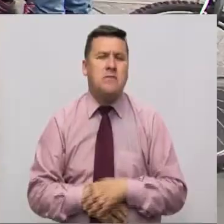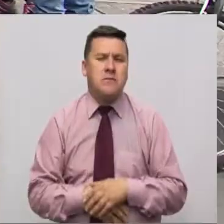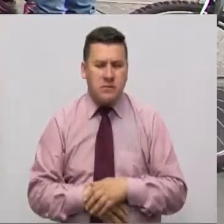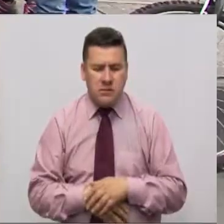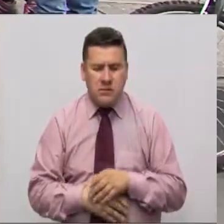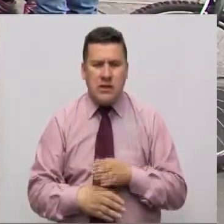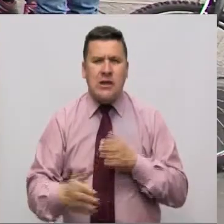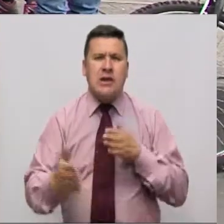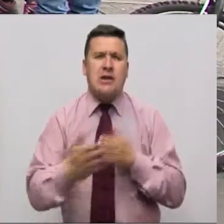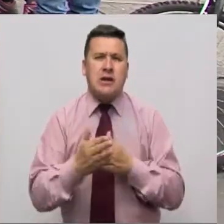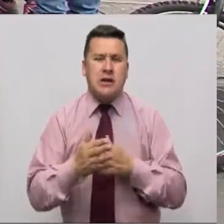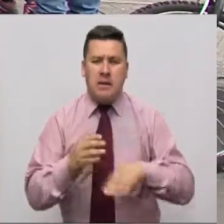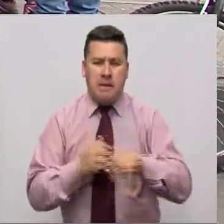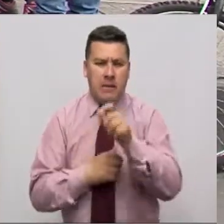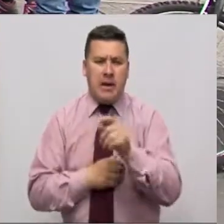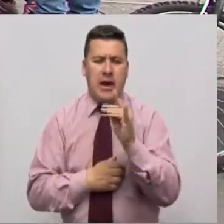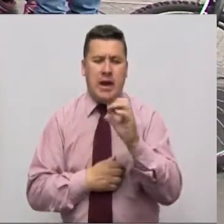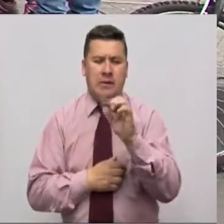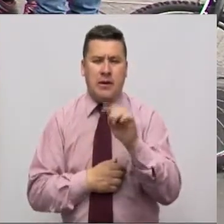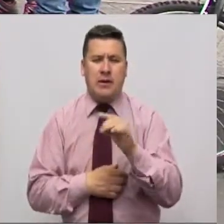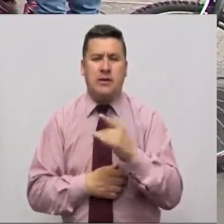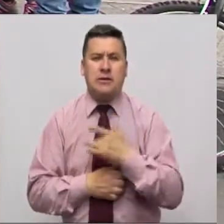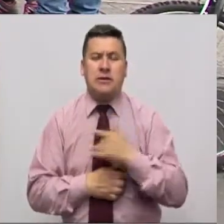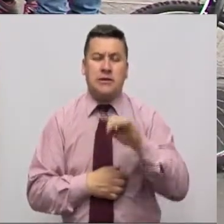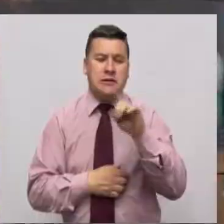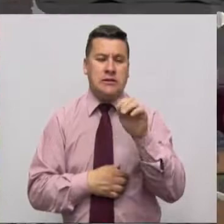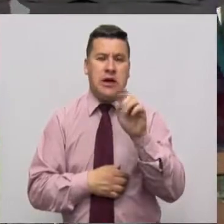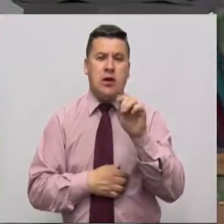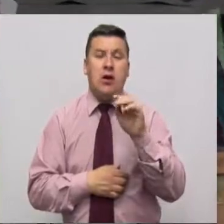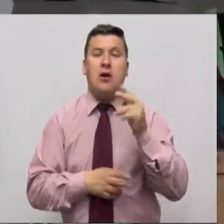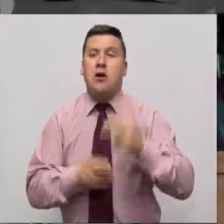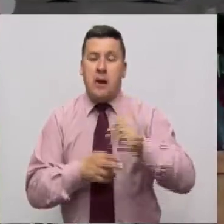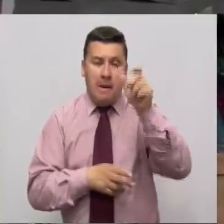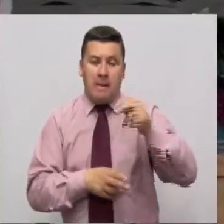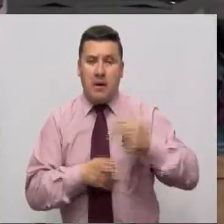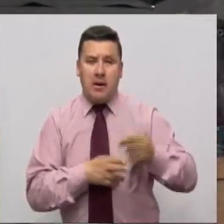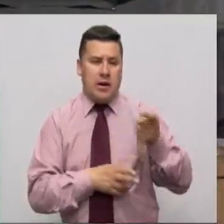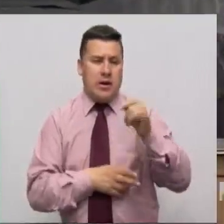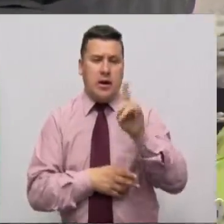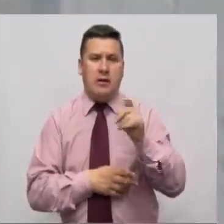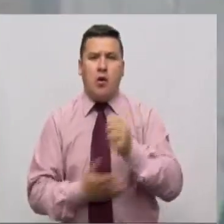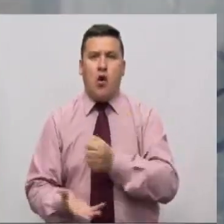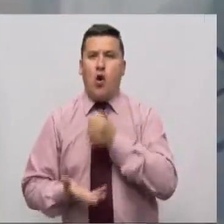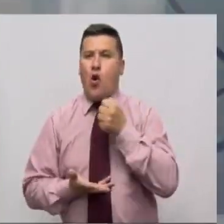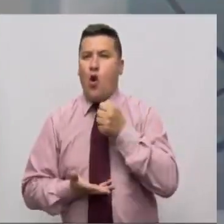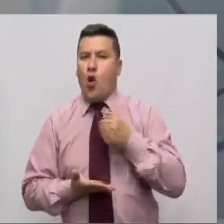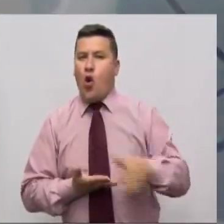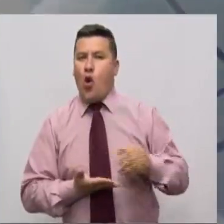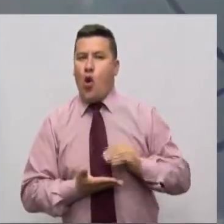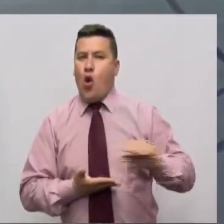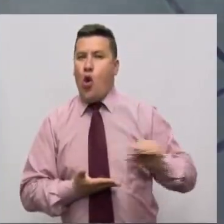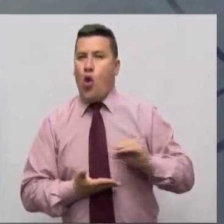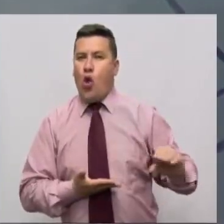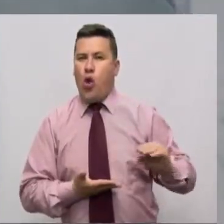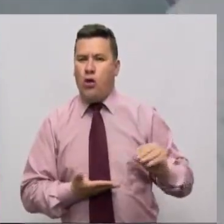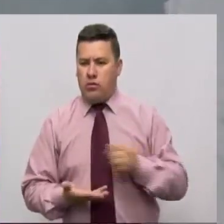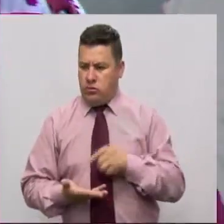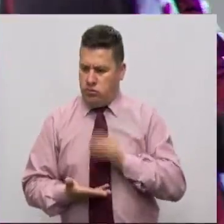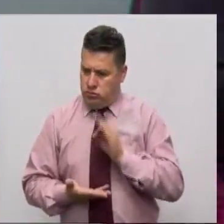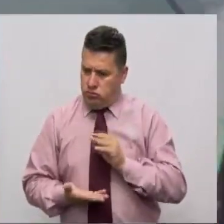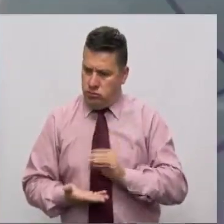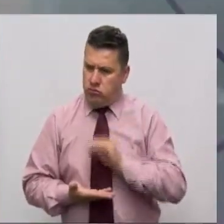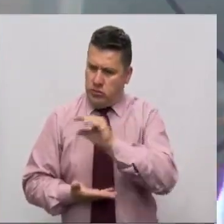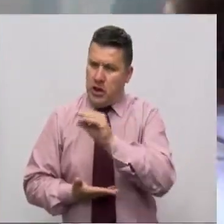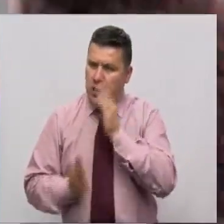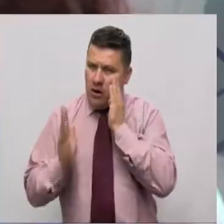pesos contra el exinterventor de la EPS SaludCop, Guillermo Grosso Sandoval, por haber invertido en gastos de administración